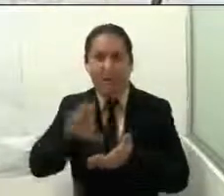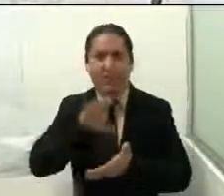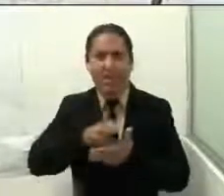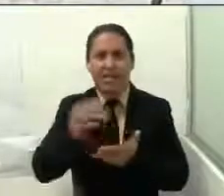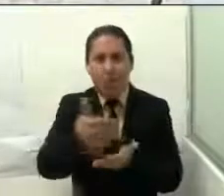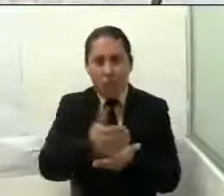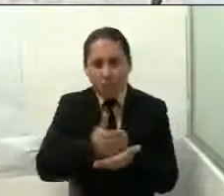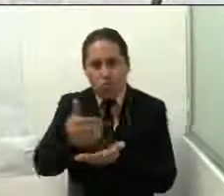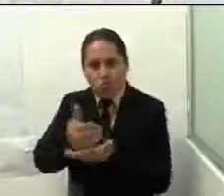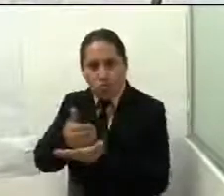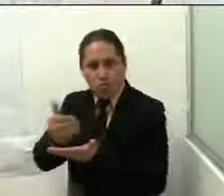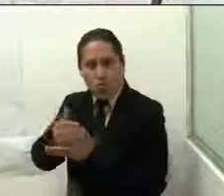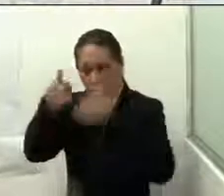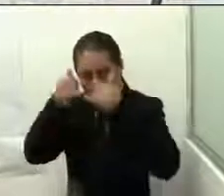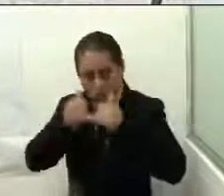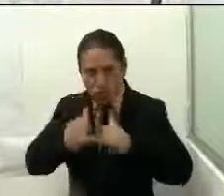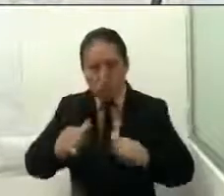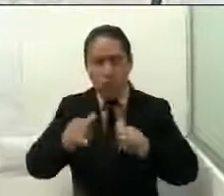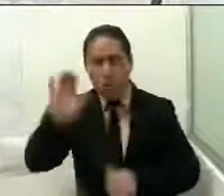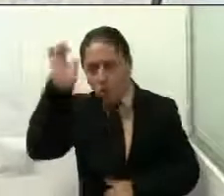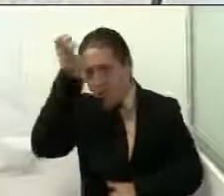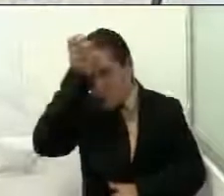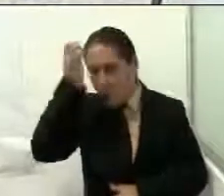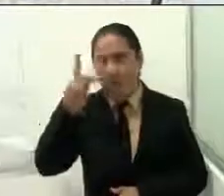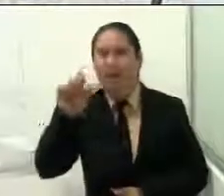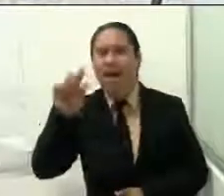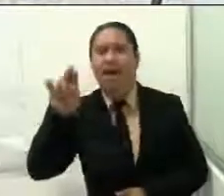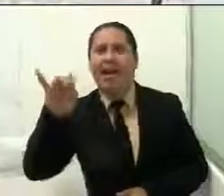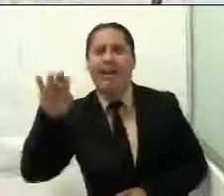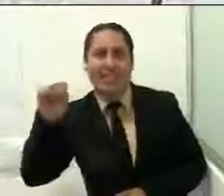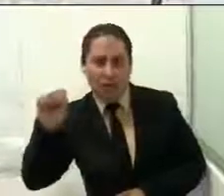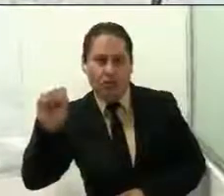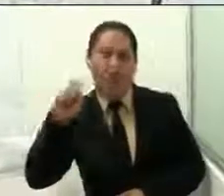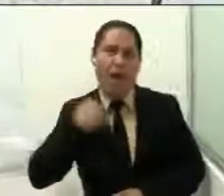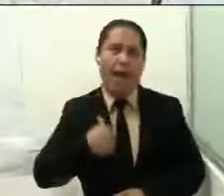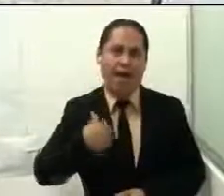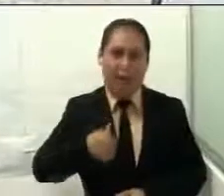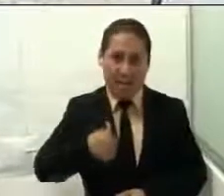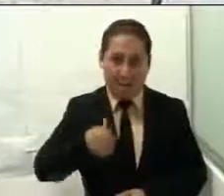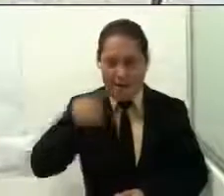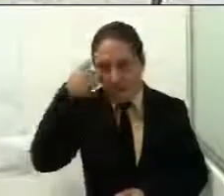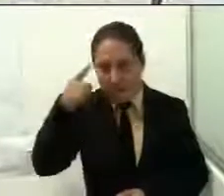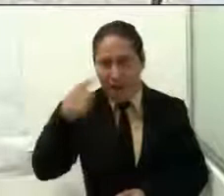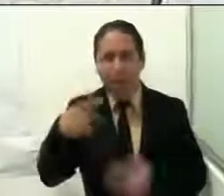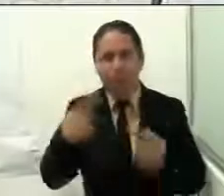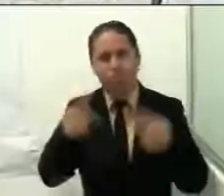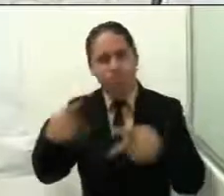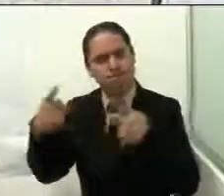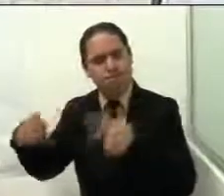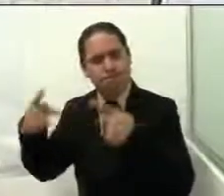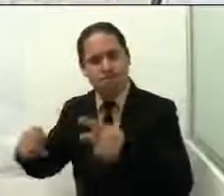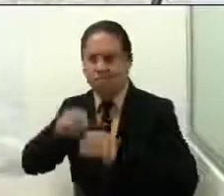de ganado bovino en el paraíso en arriaga para comercializar hasta